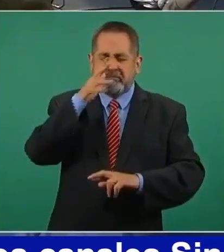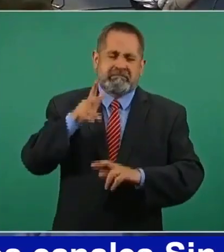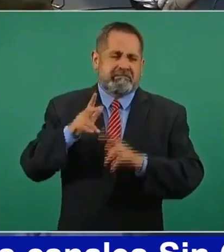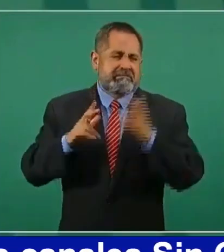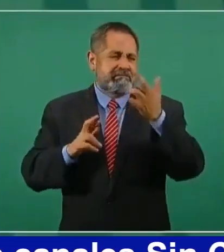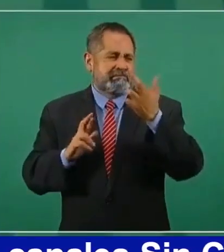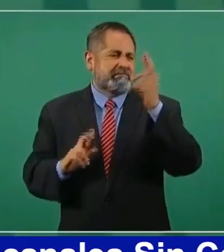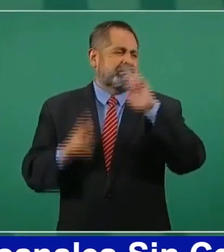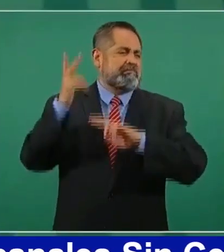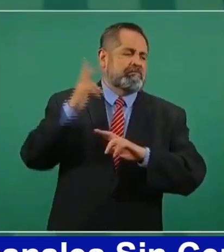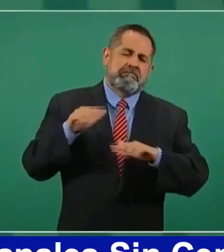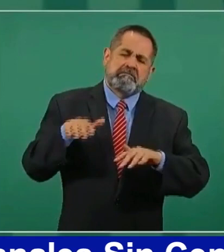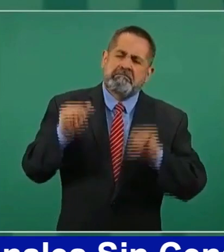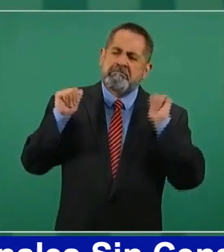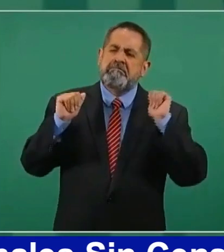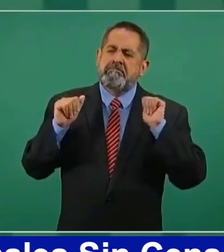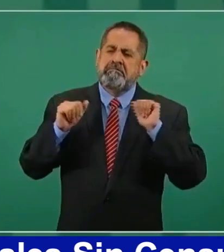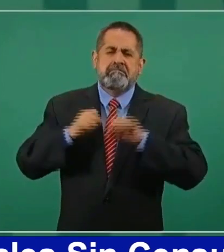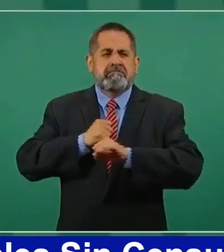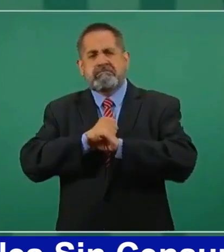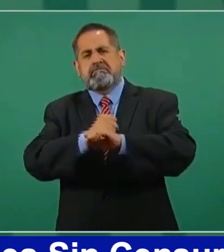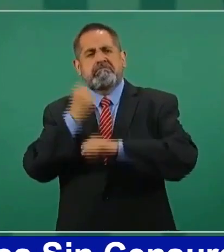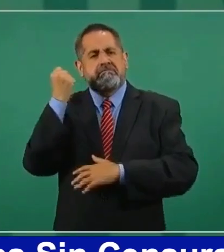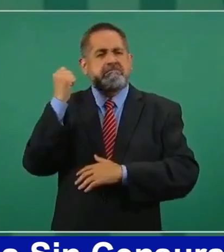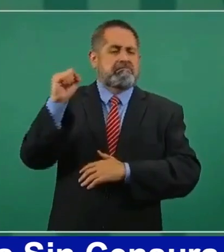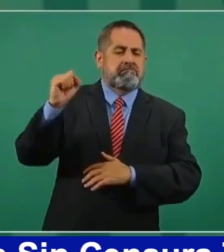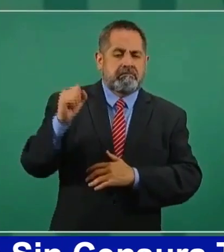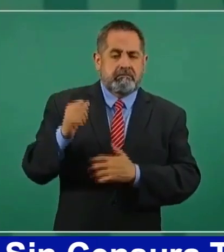paro de enfermeras,